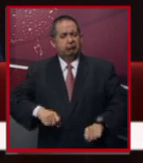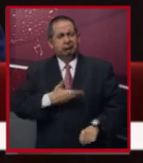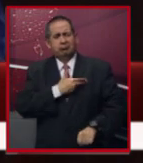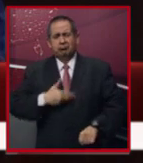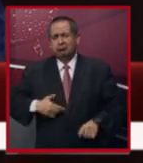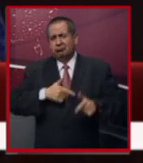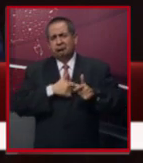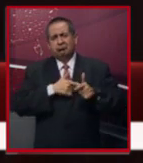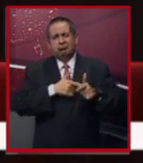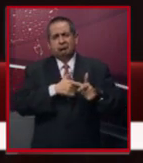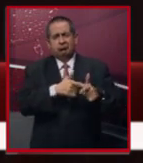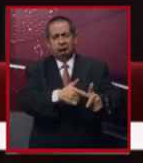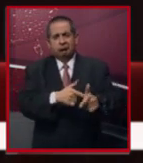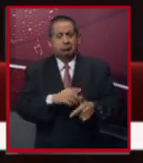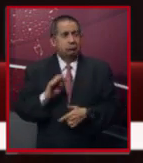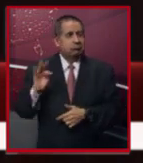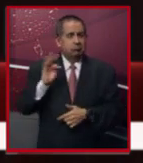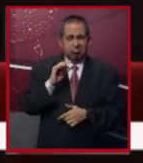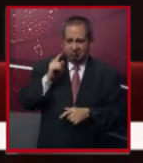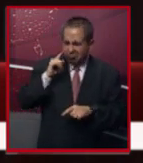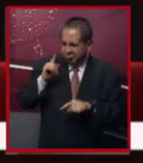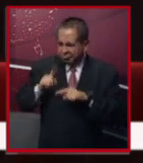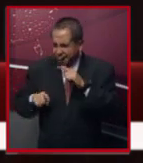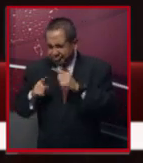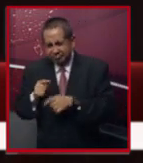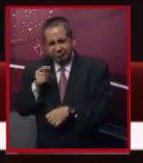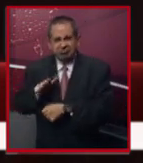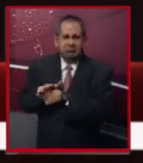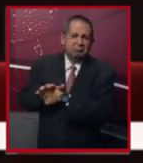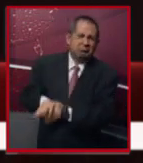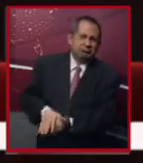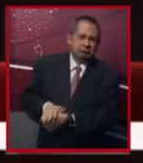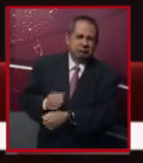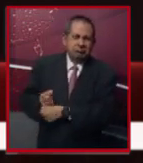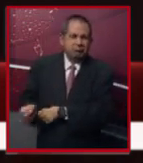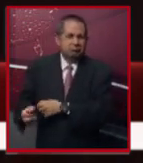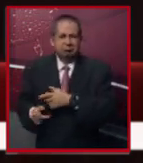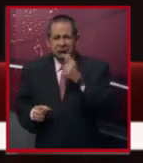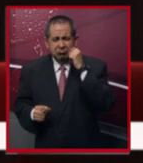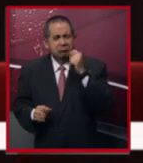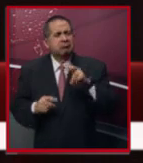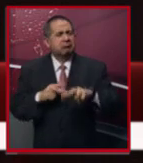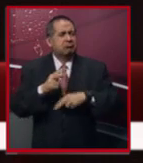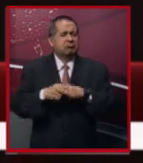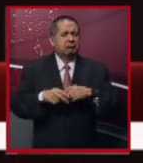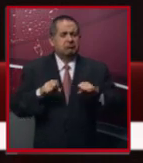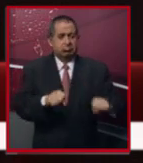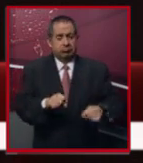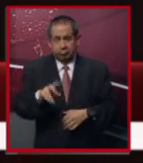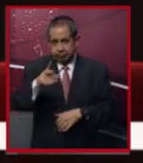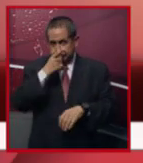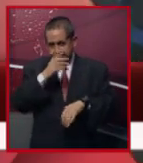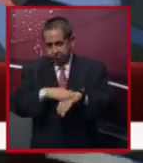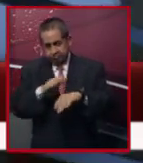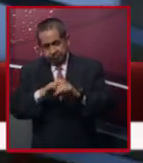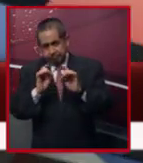ello se ocupa deslucir e incluso atropellar, que nadie lo dude, procederán en